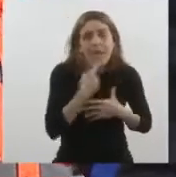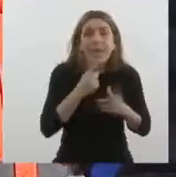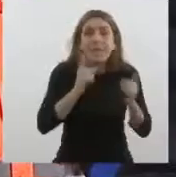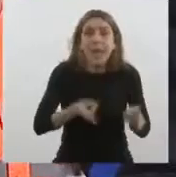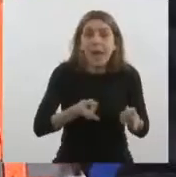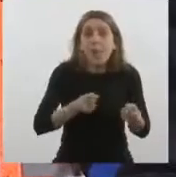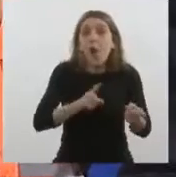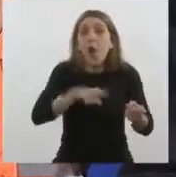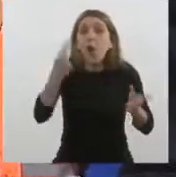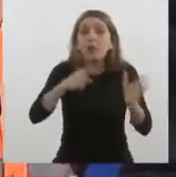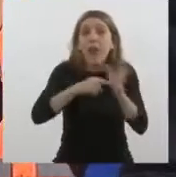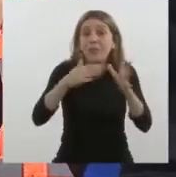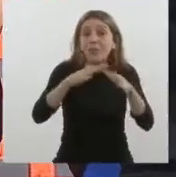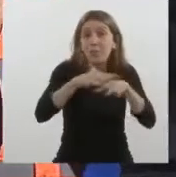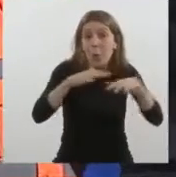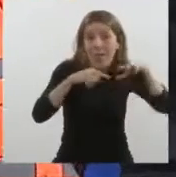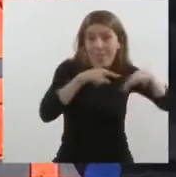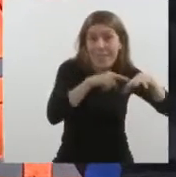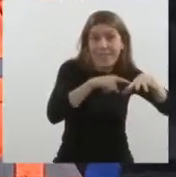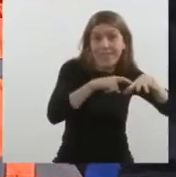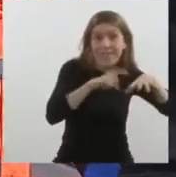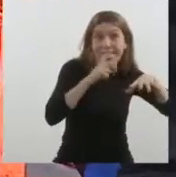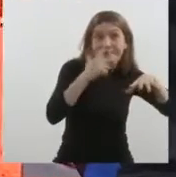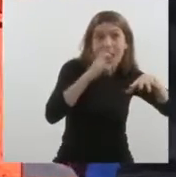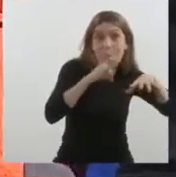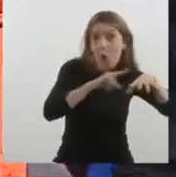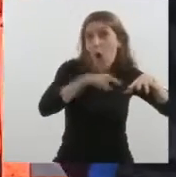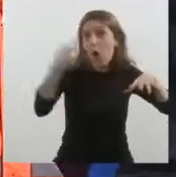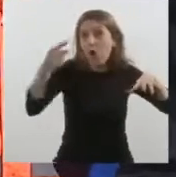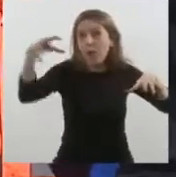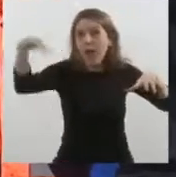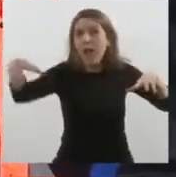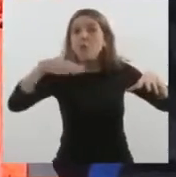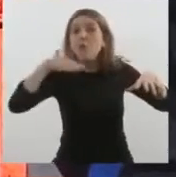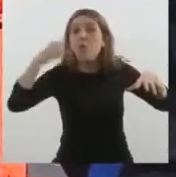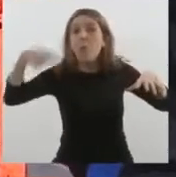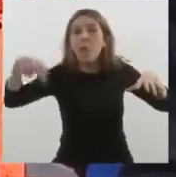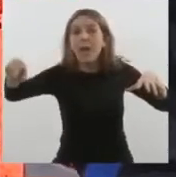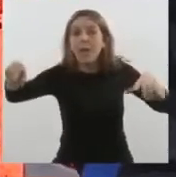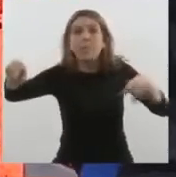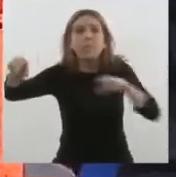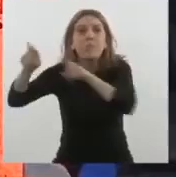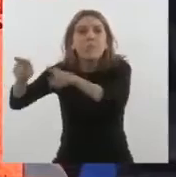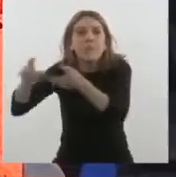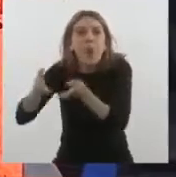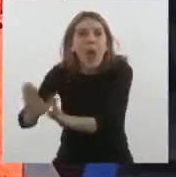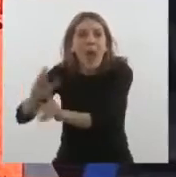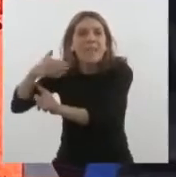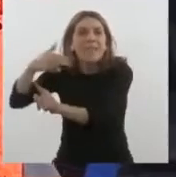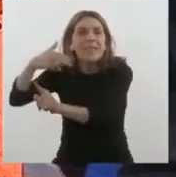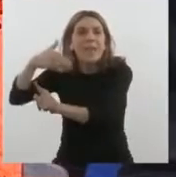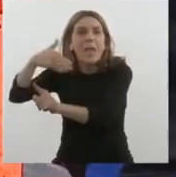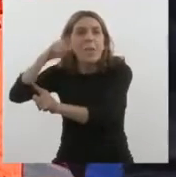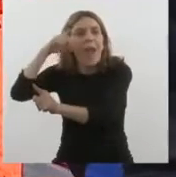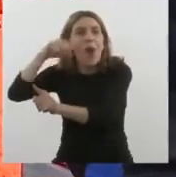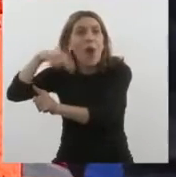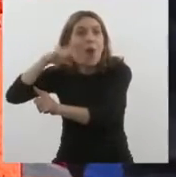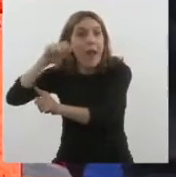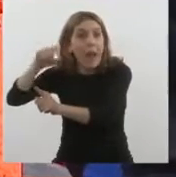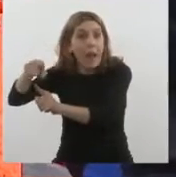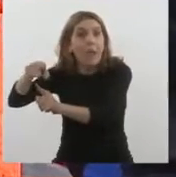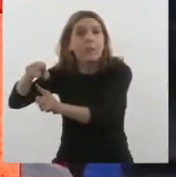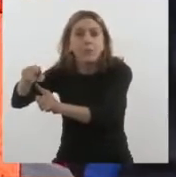Y la otra ciudad que se une hoy es Junín, la ciudad de Marito Meoni, alguien a quien todos quisimos